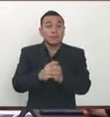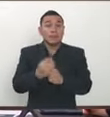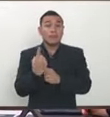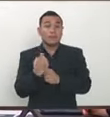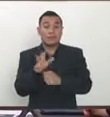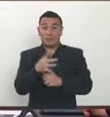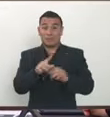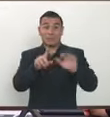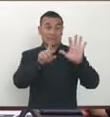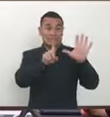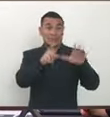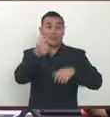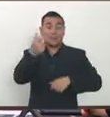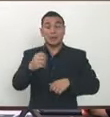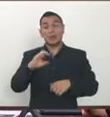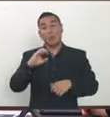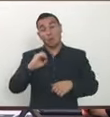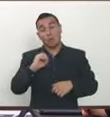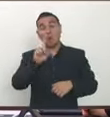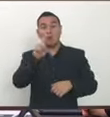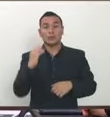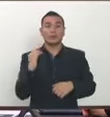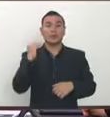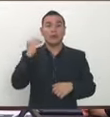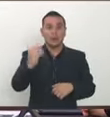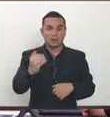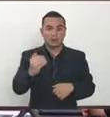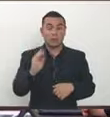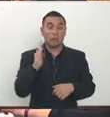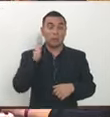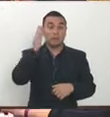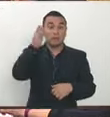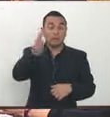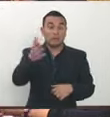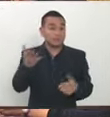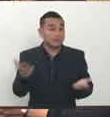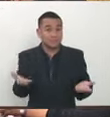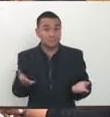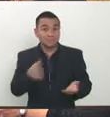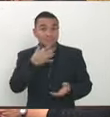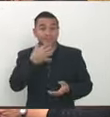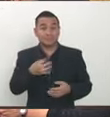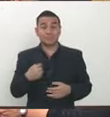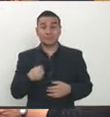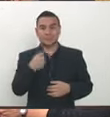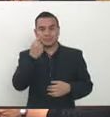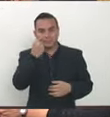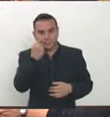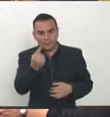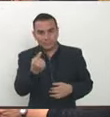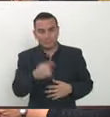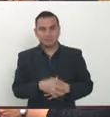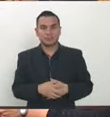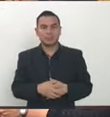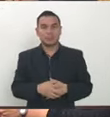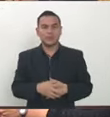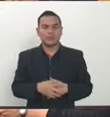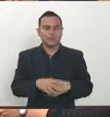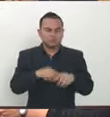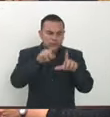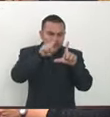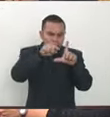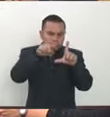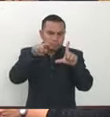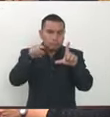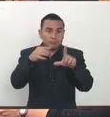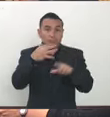luego para que la tengamos en El Salvador, digamos que la tenemos al mismo tiempo, estamos hablando de 1 año. Yo incluso estaba viendo medidas en otros